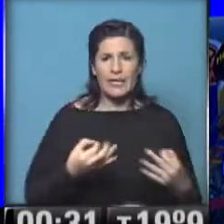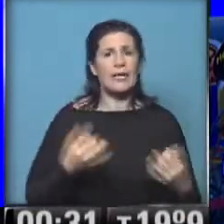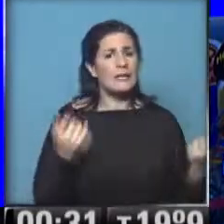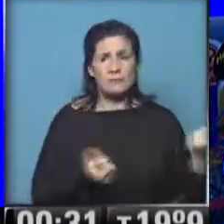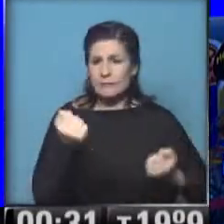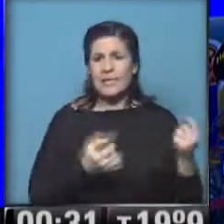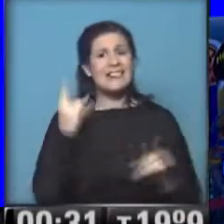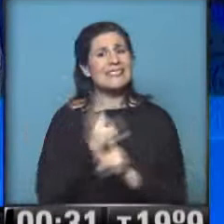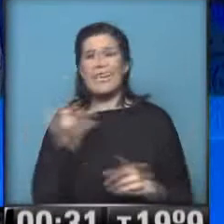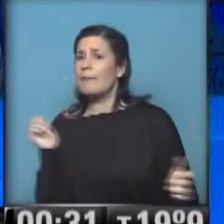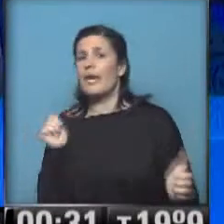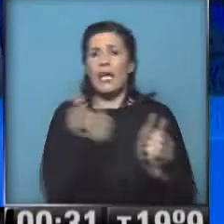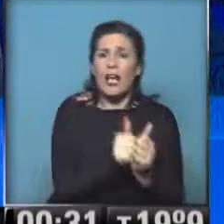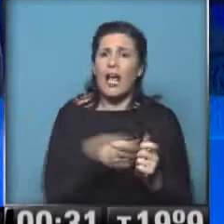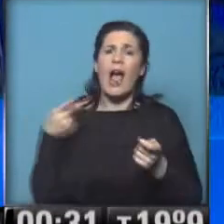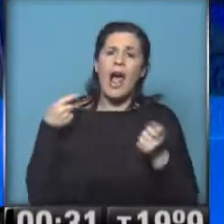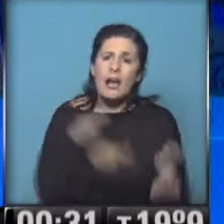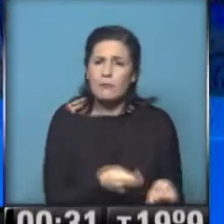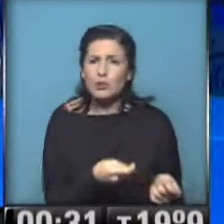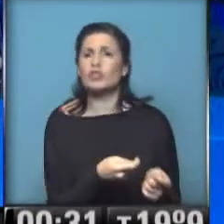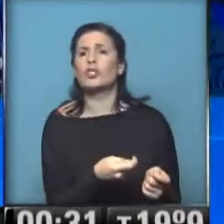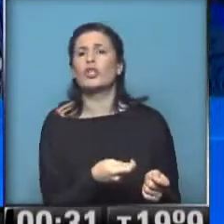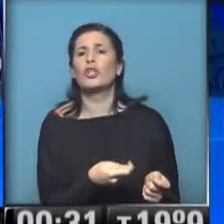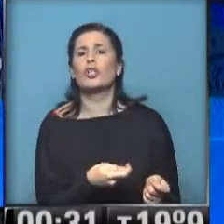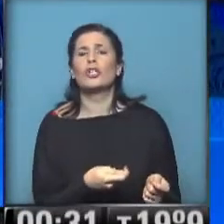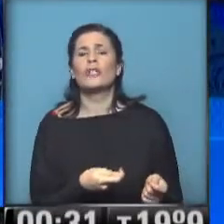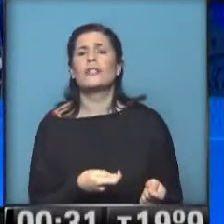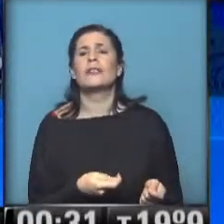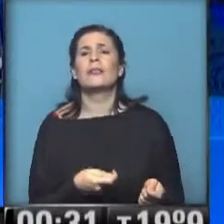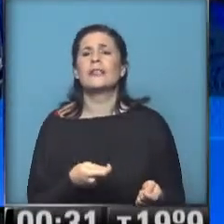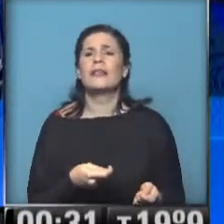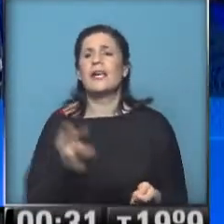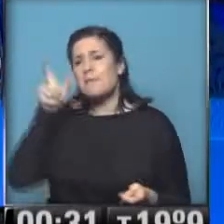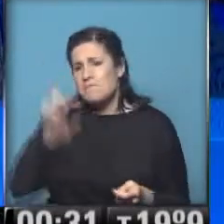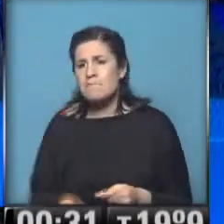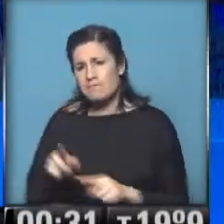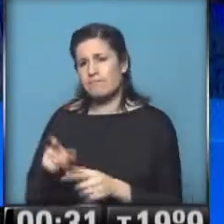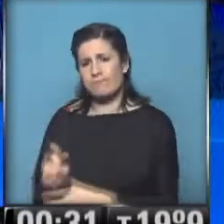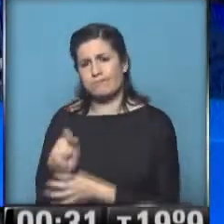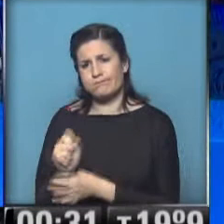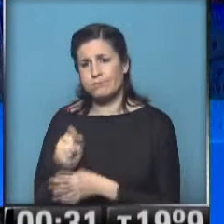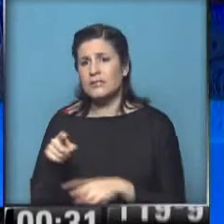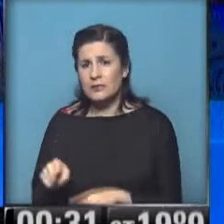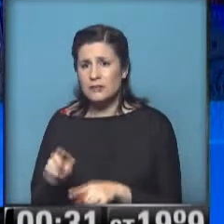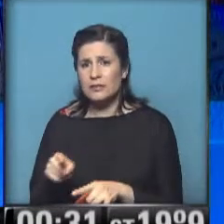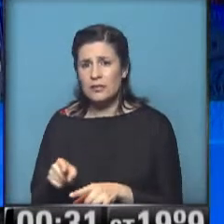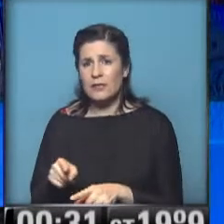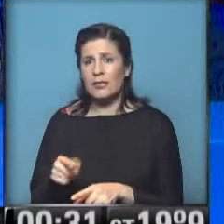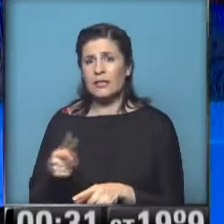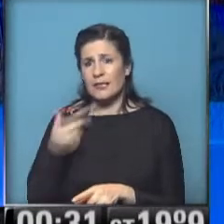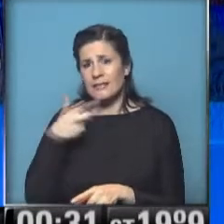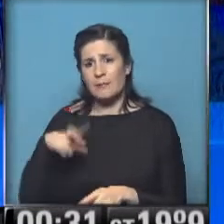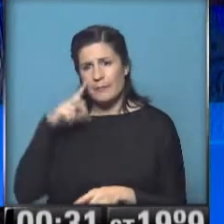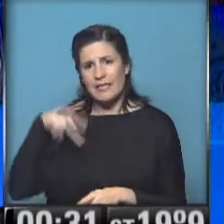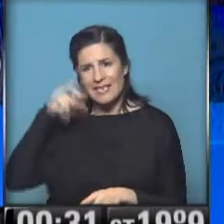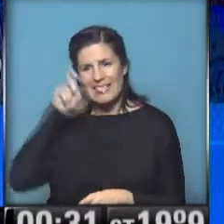Muy acompañada. Con un apoyo muy importante desde la figura emblemática ya de Luis